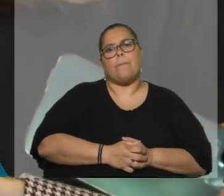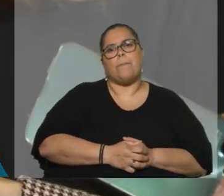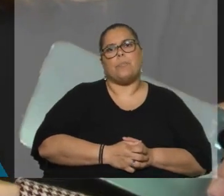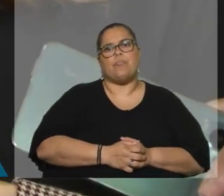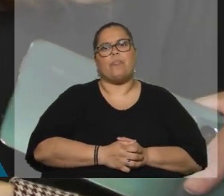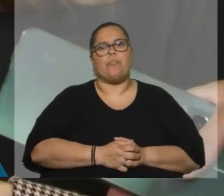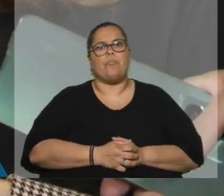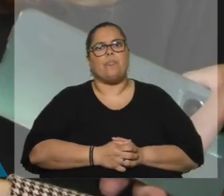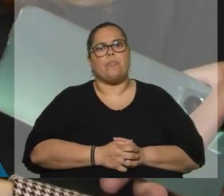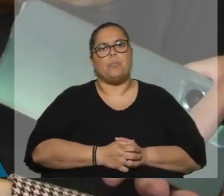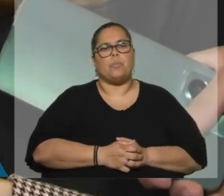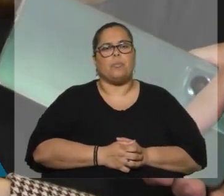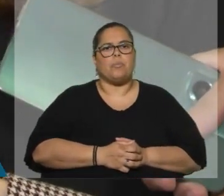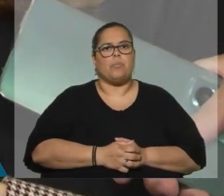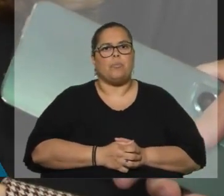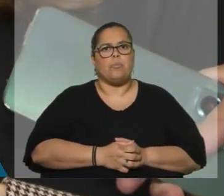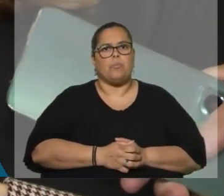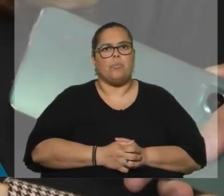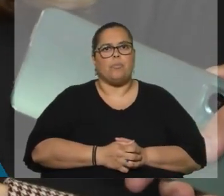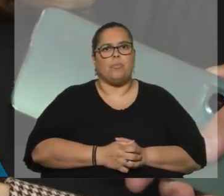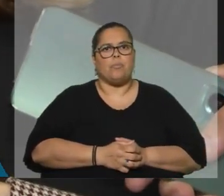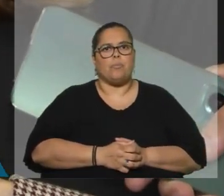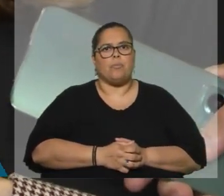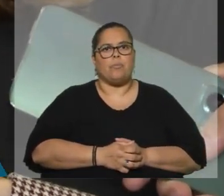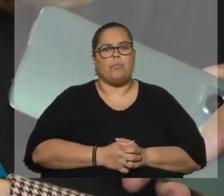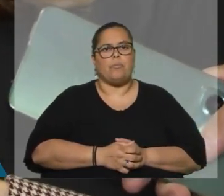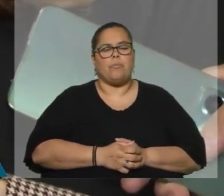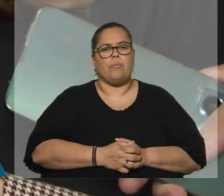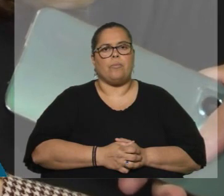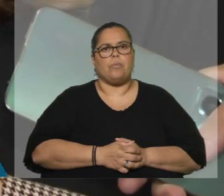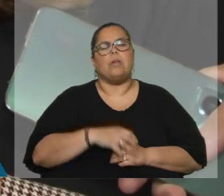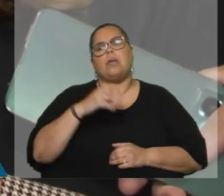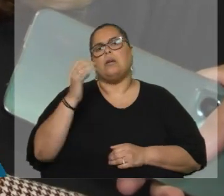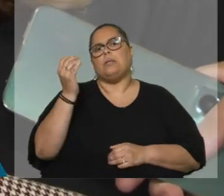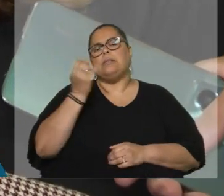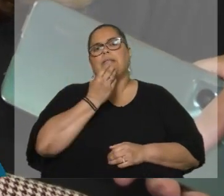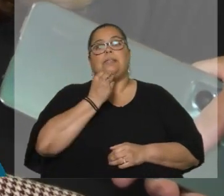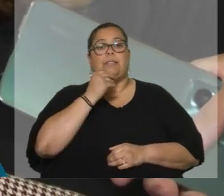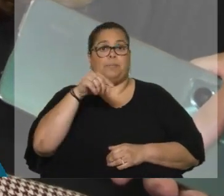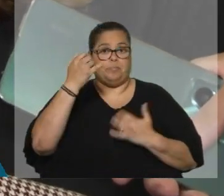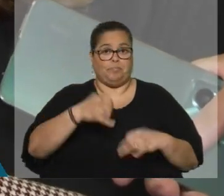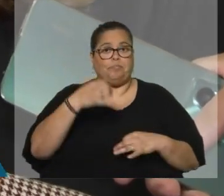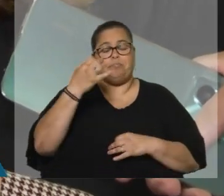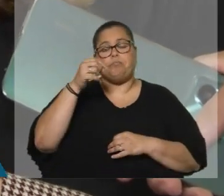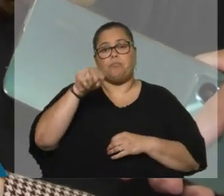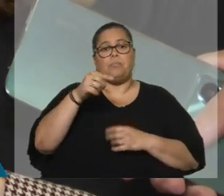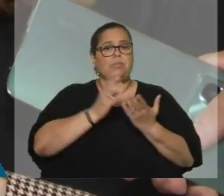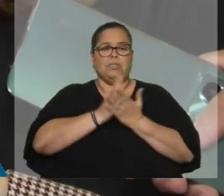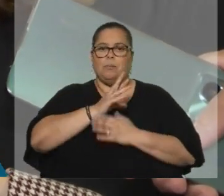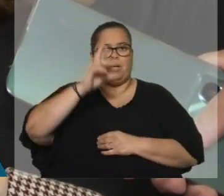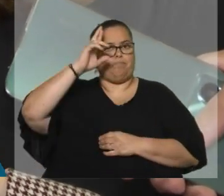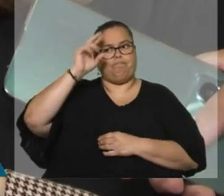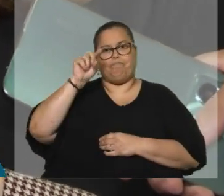is International humanitarian Law and acts according to the principles of distinction of